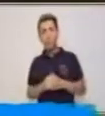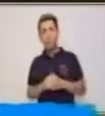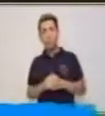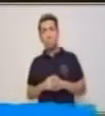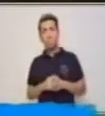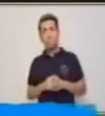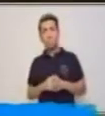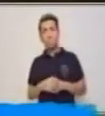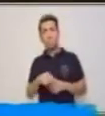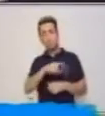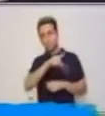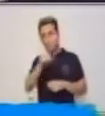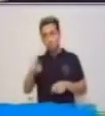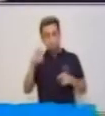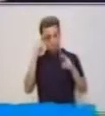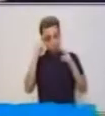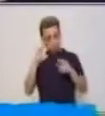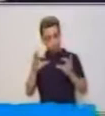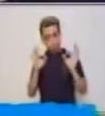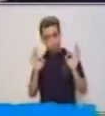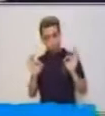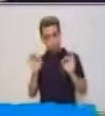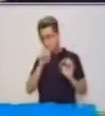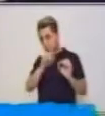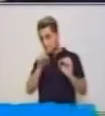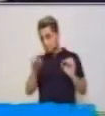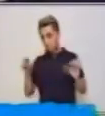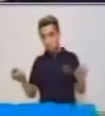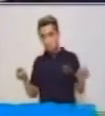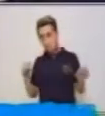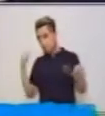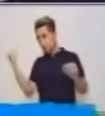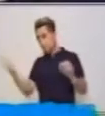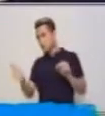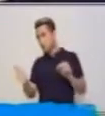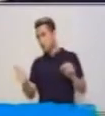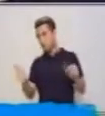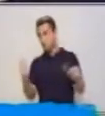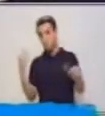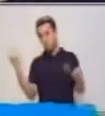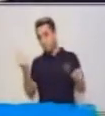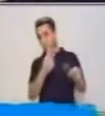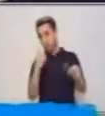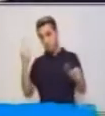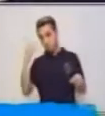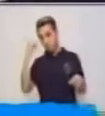¿Han respetado las opiniones de los demás al momento de